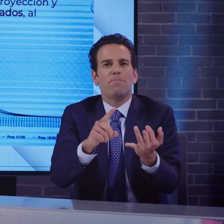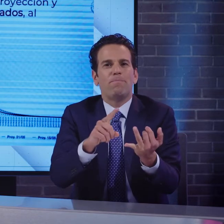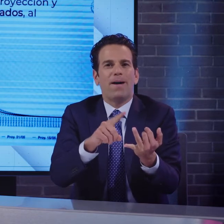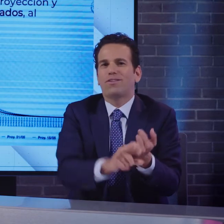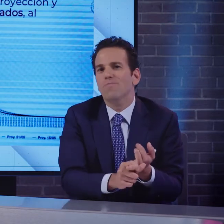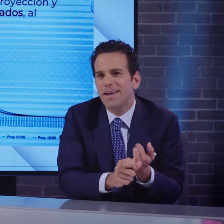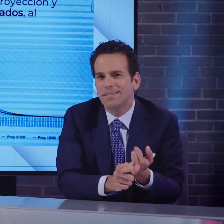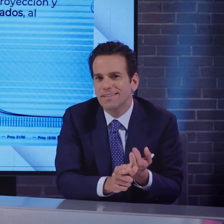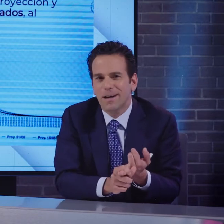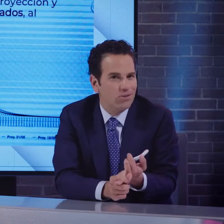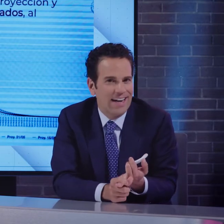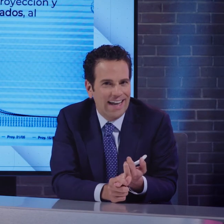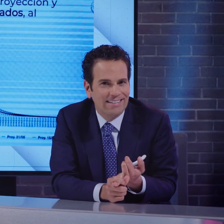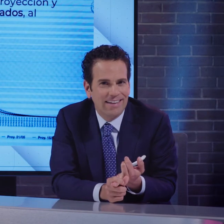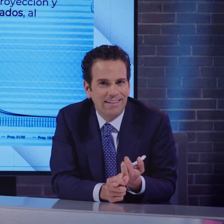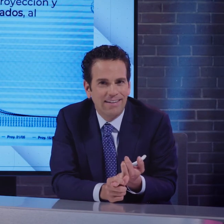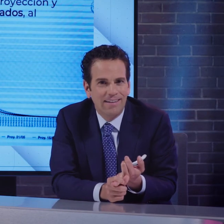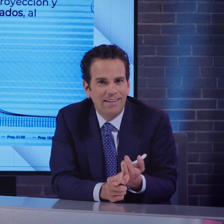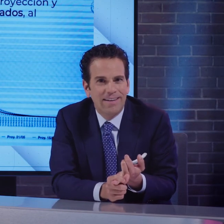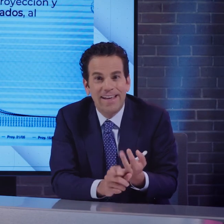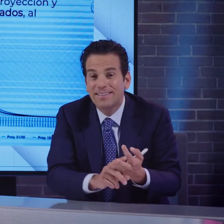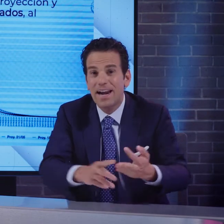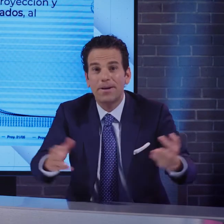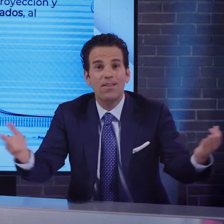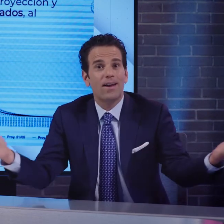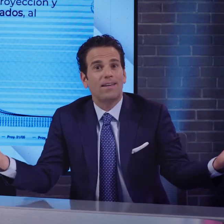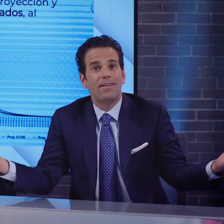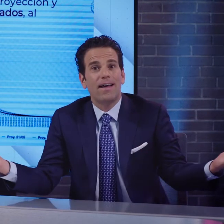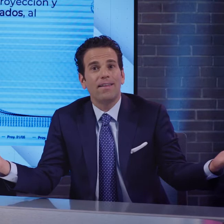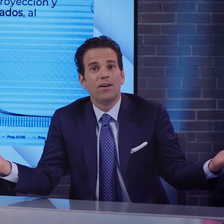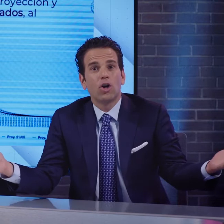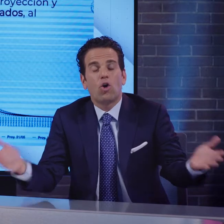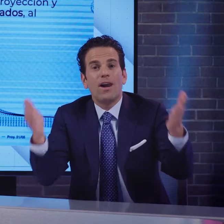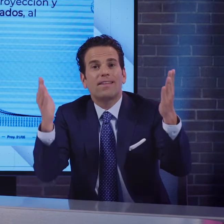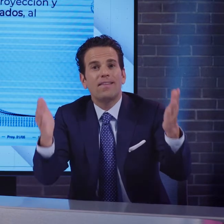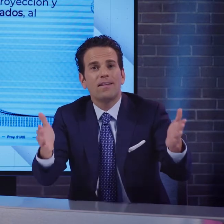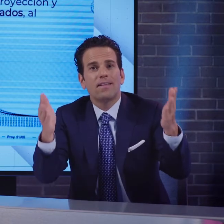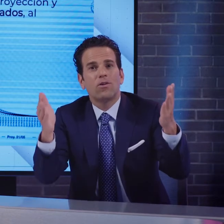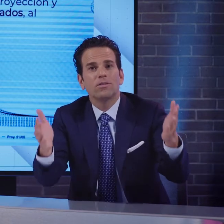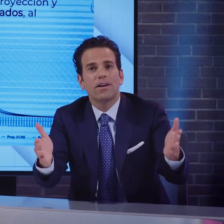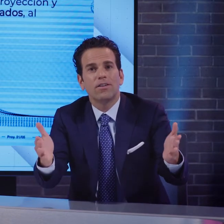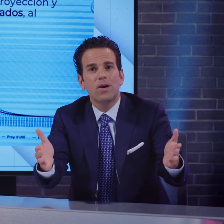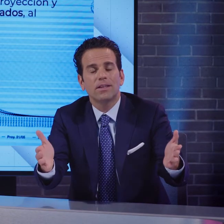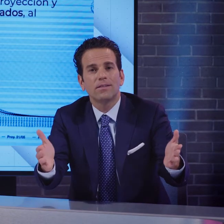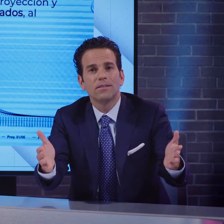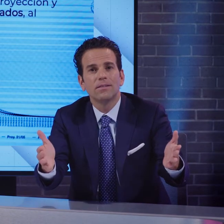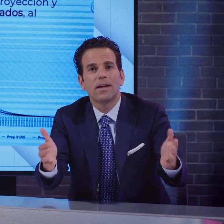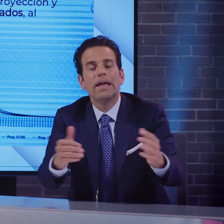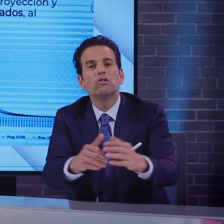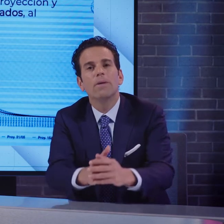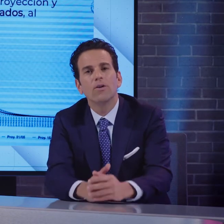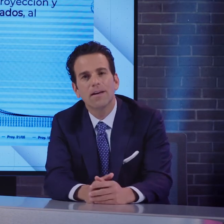lo predijeron para hace un mes y aún no se alcanza, y están abriendo la actividad con la tendencia de contagios y